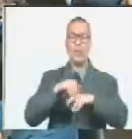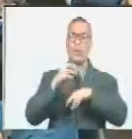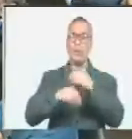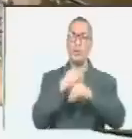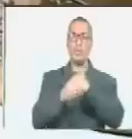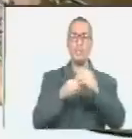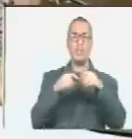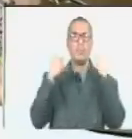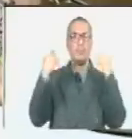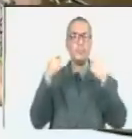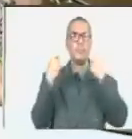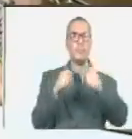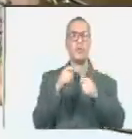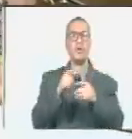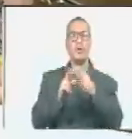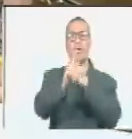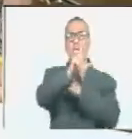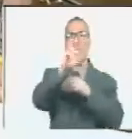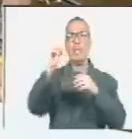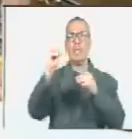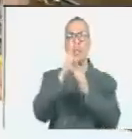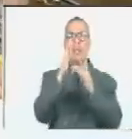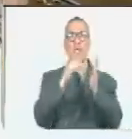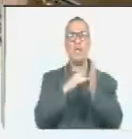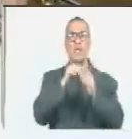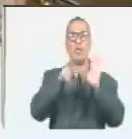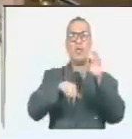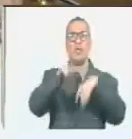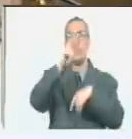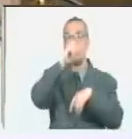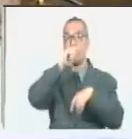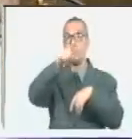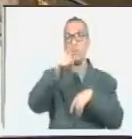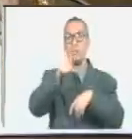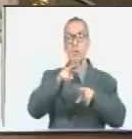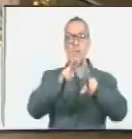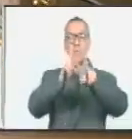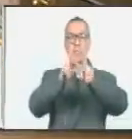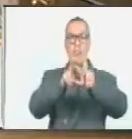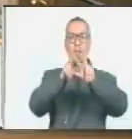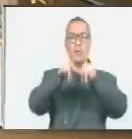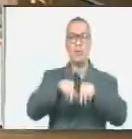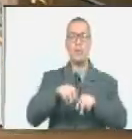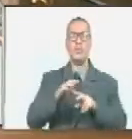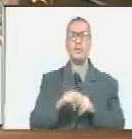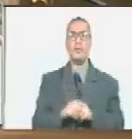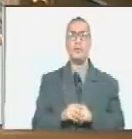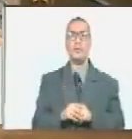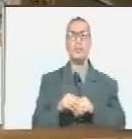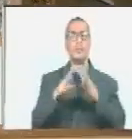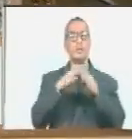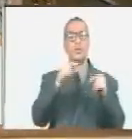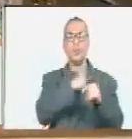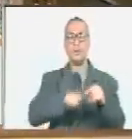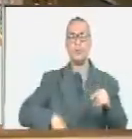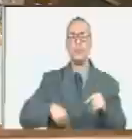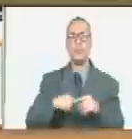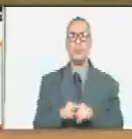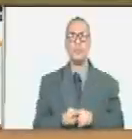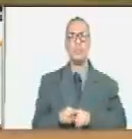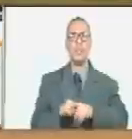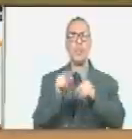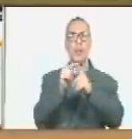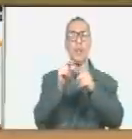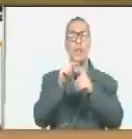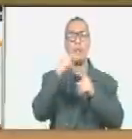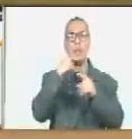de celebrarse el 30 de abril, el 12 aniversario de la Gran Misión Vivienda Venezuela. Es todo, ciudadano presidente. Voy a dejar en el